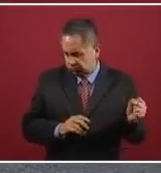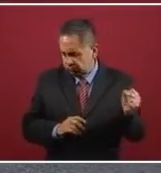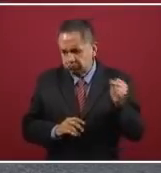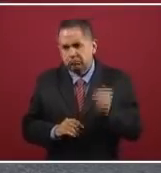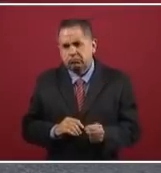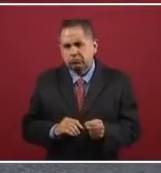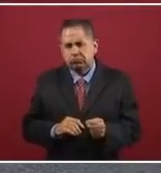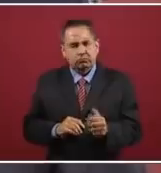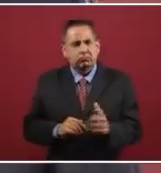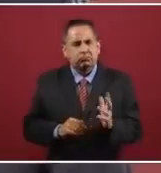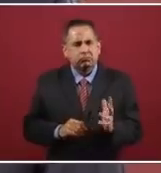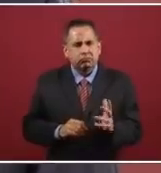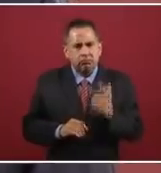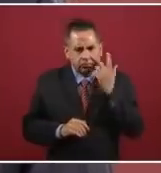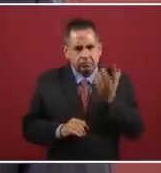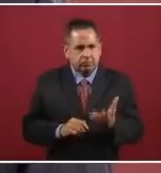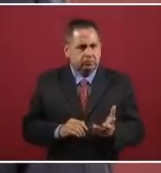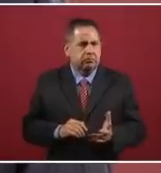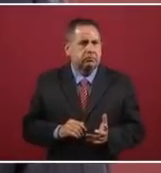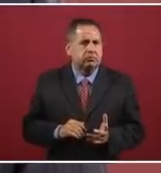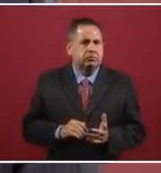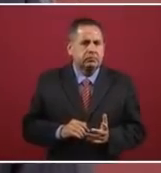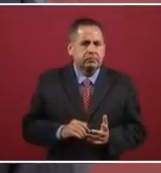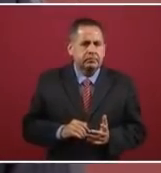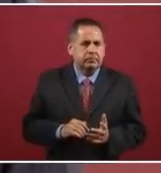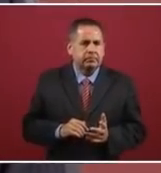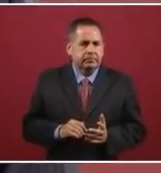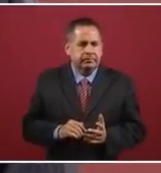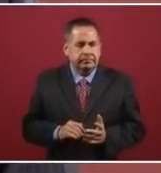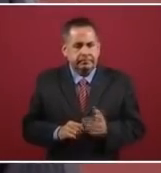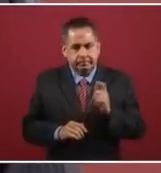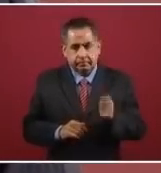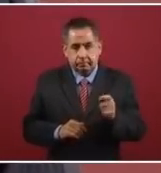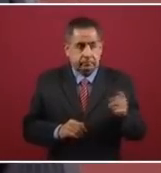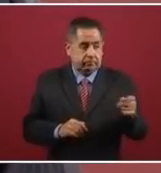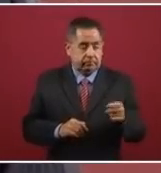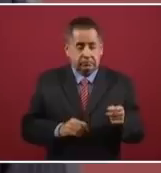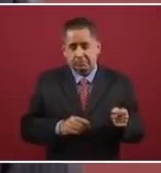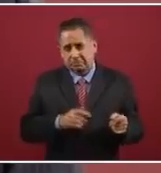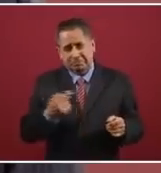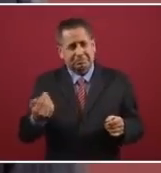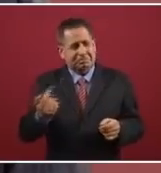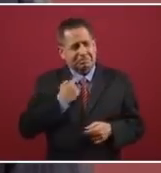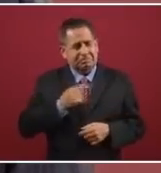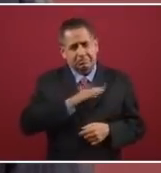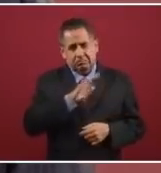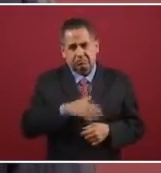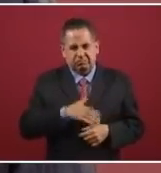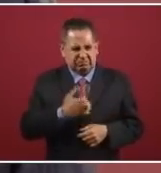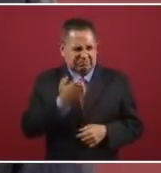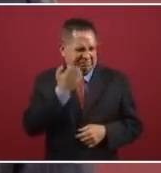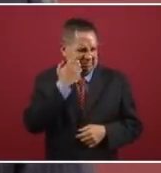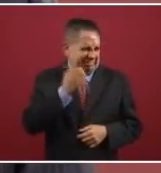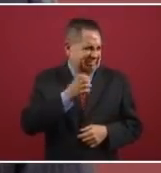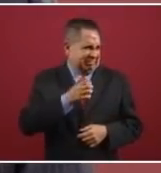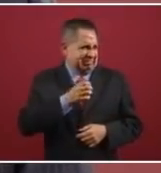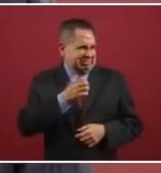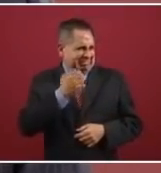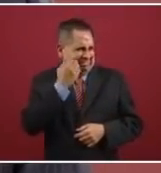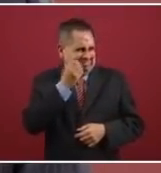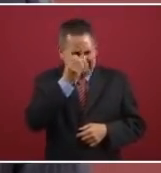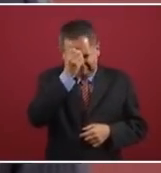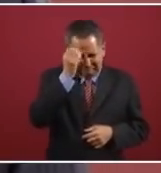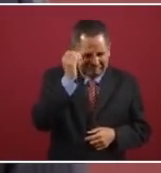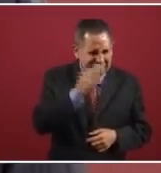el que se llevó a cabo con premeditación,